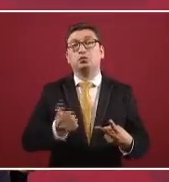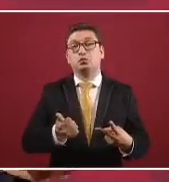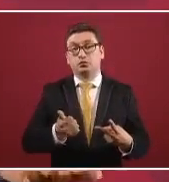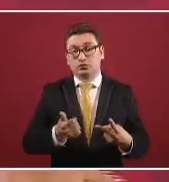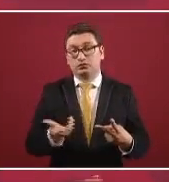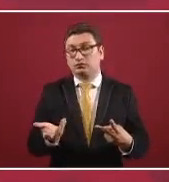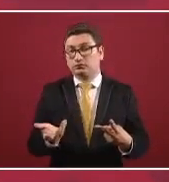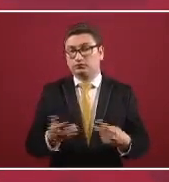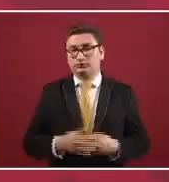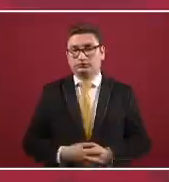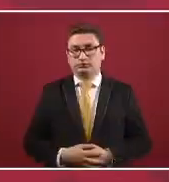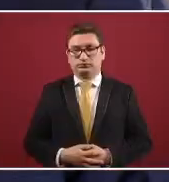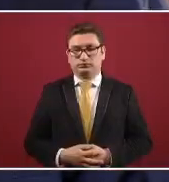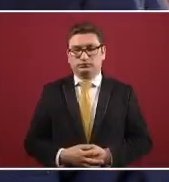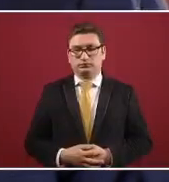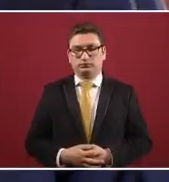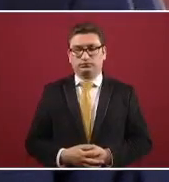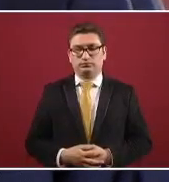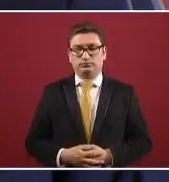vamos a